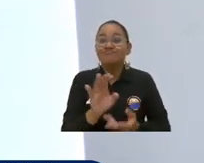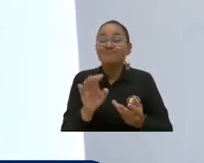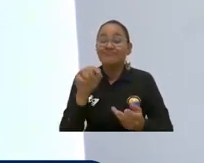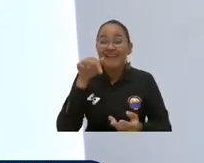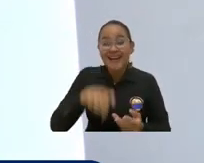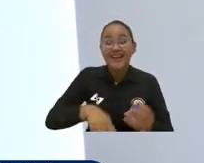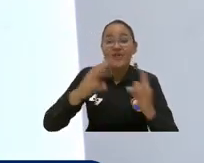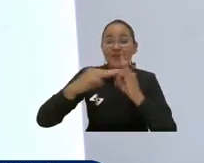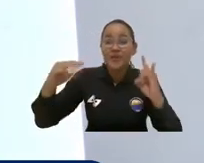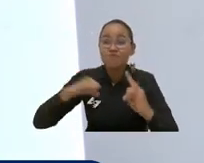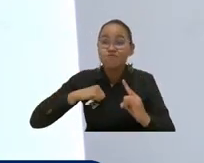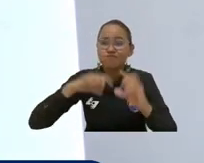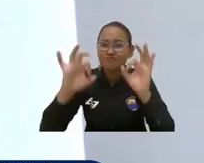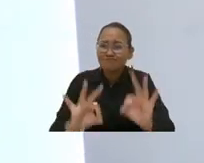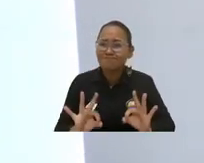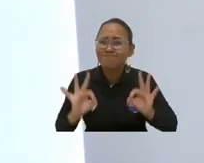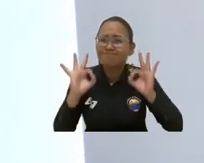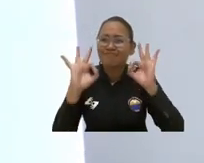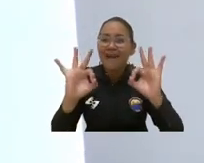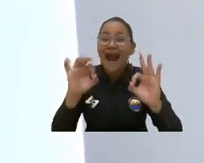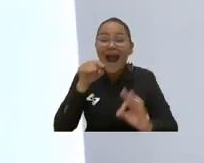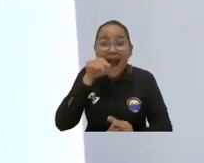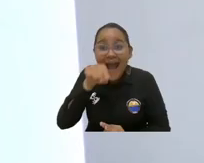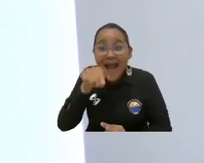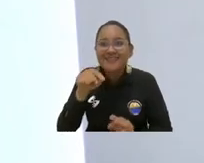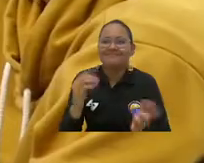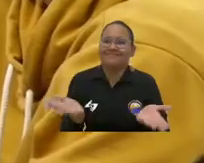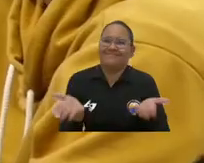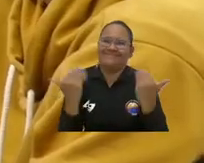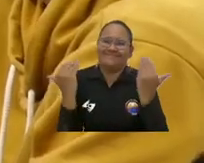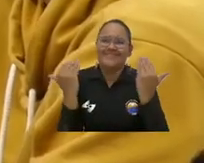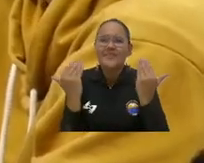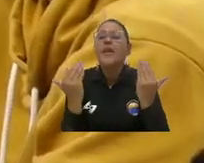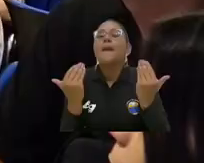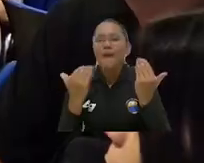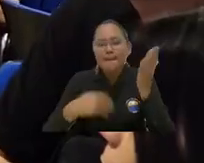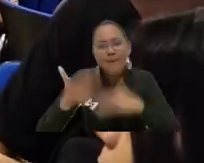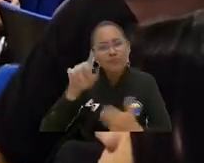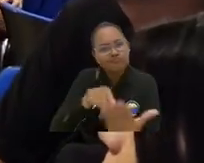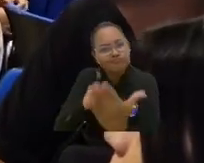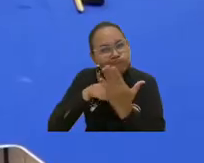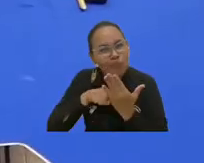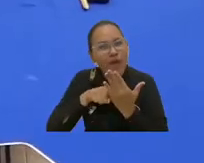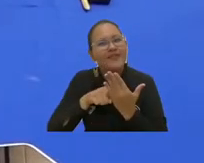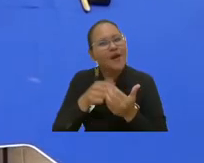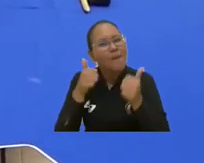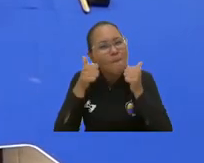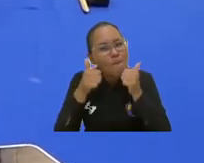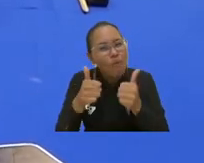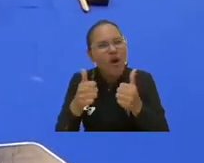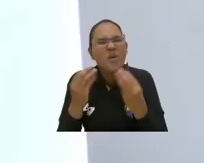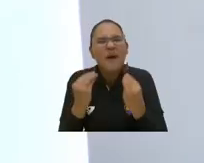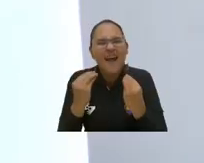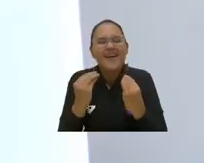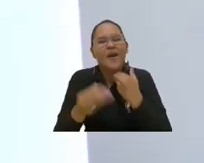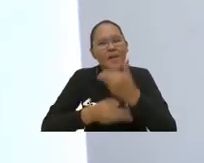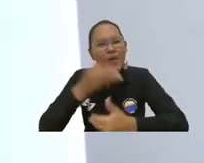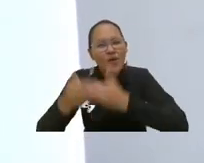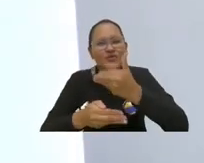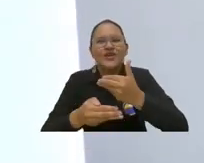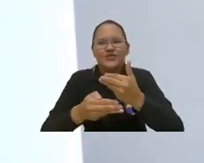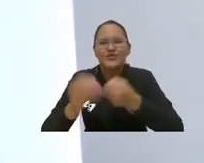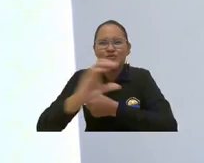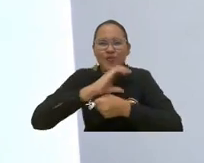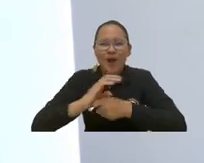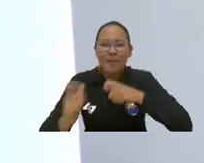la acreditación y la alta calidad de la Universidad del Magdalena se van a ver reflejados elementos muy valiosos para el